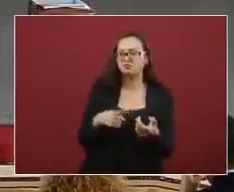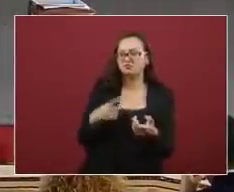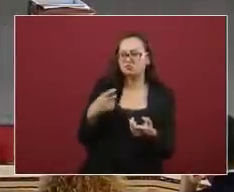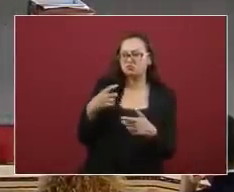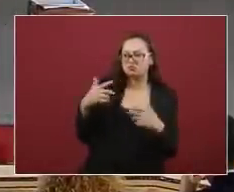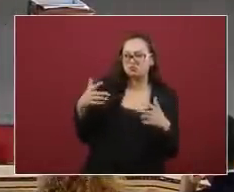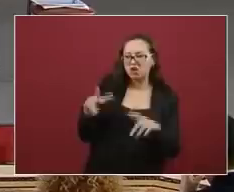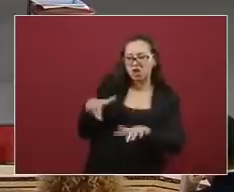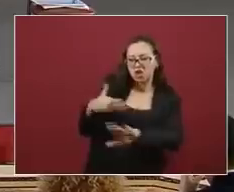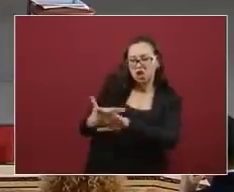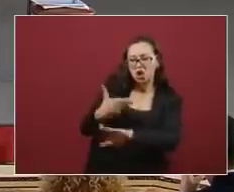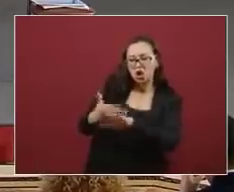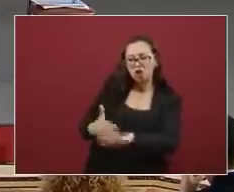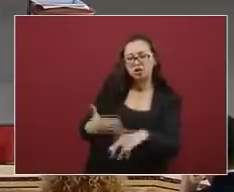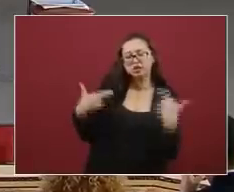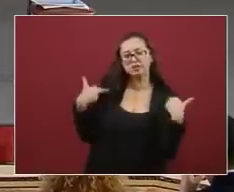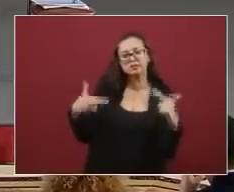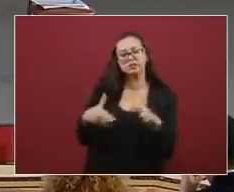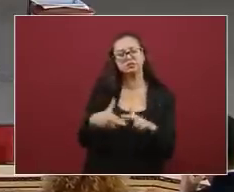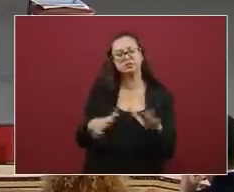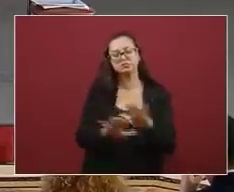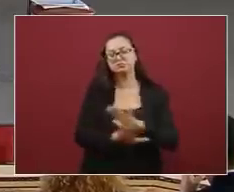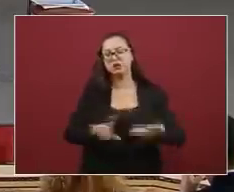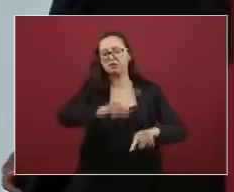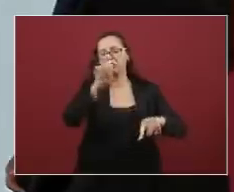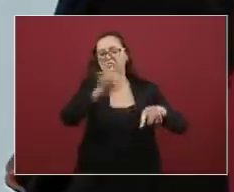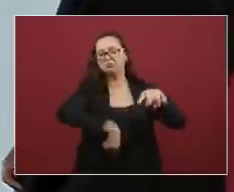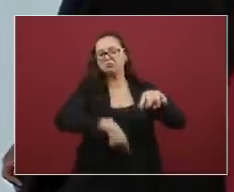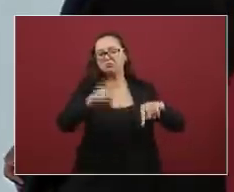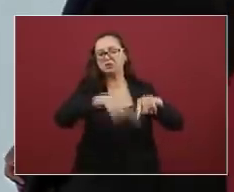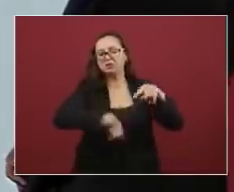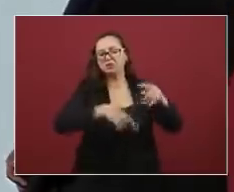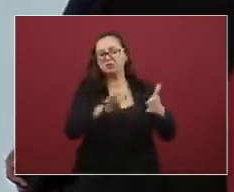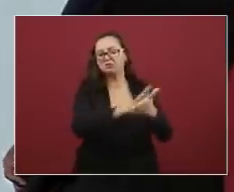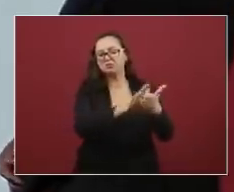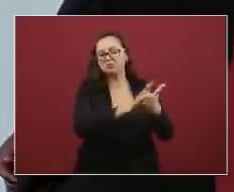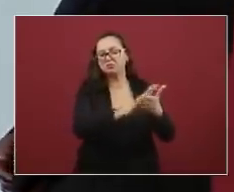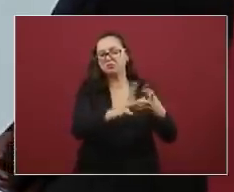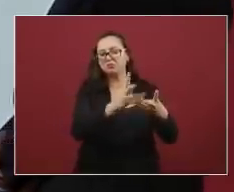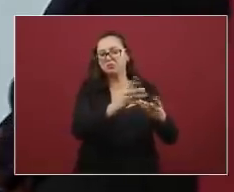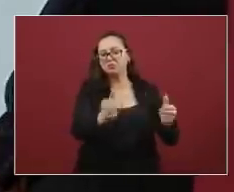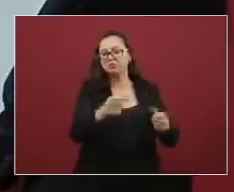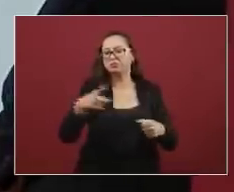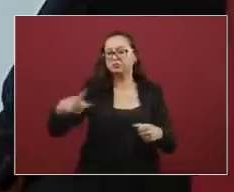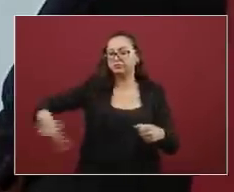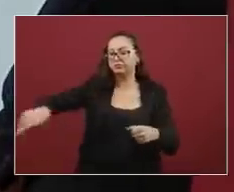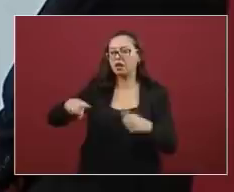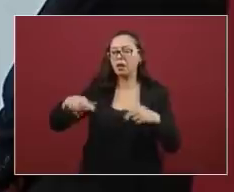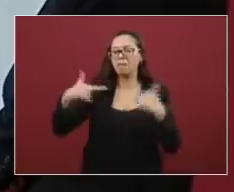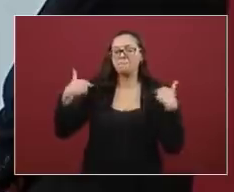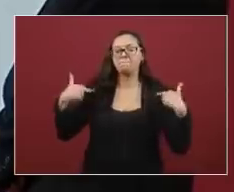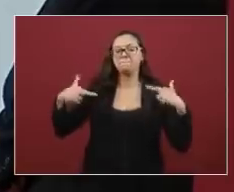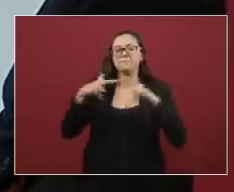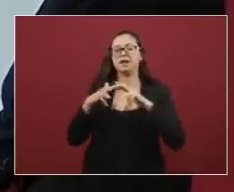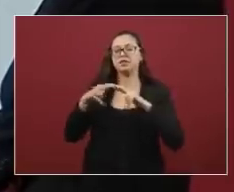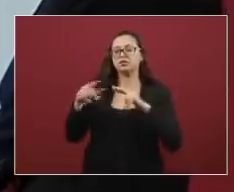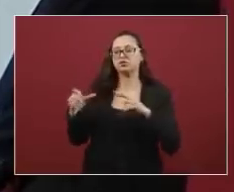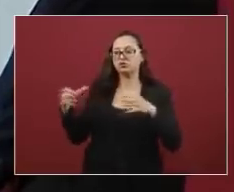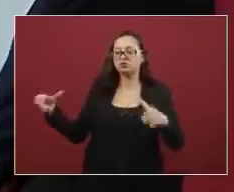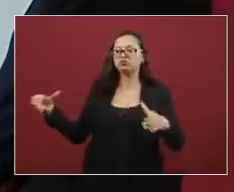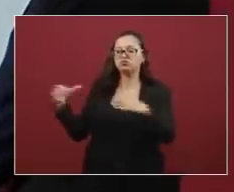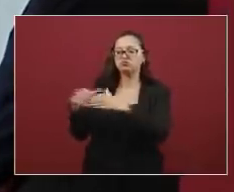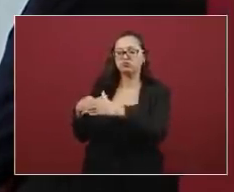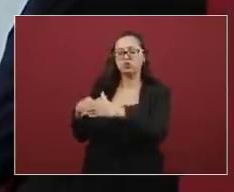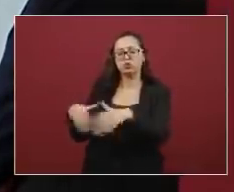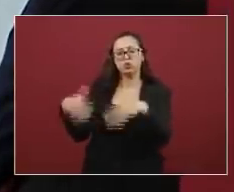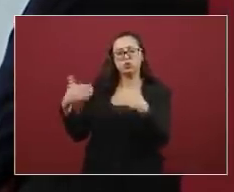desaparece y se revalora al magisterio. Expresamente se le da pues todo